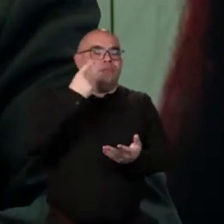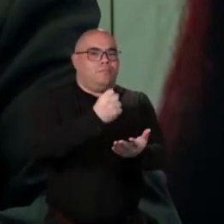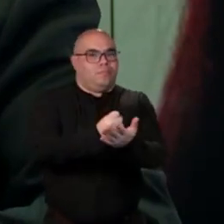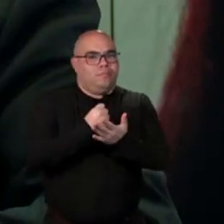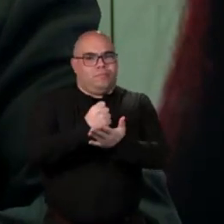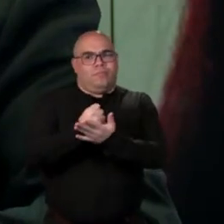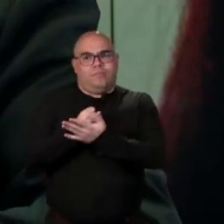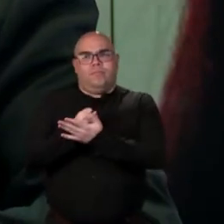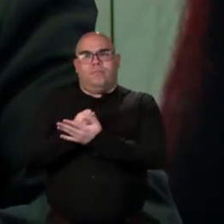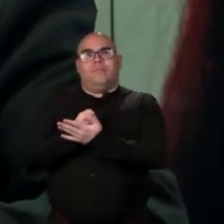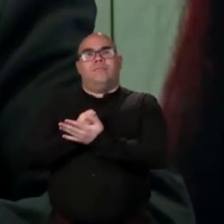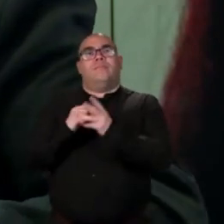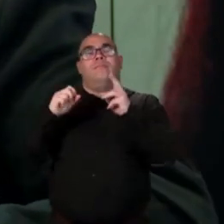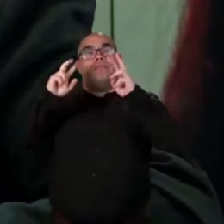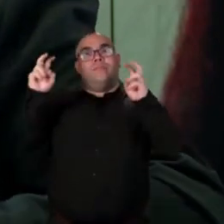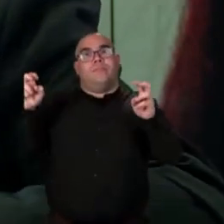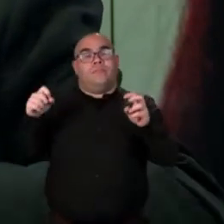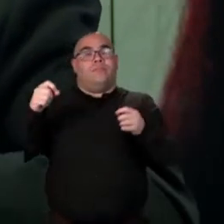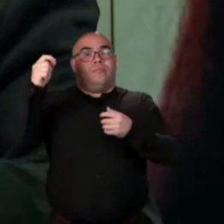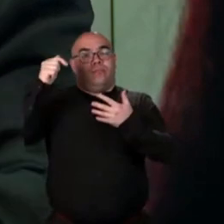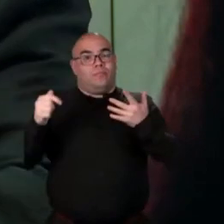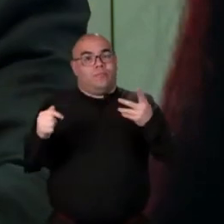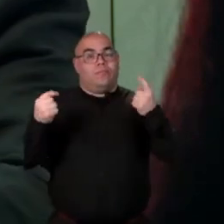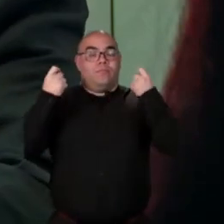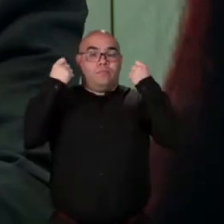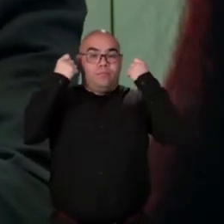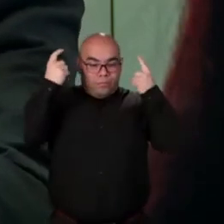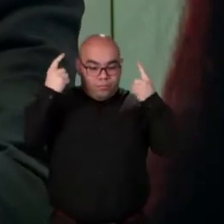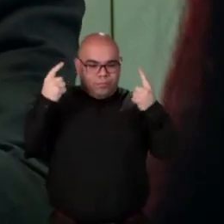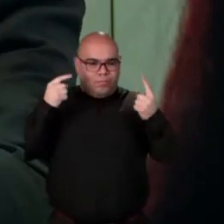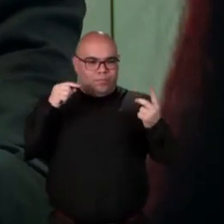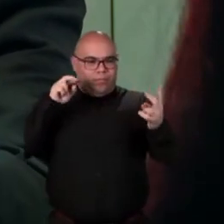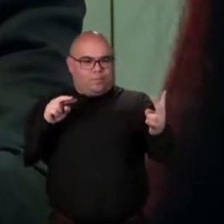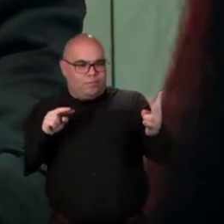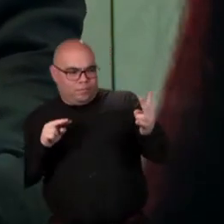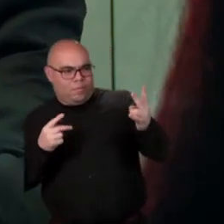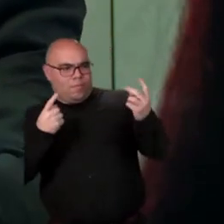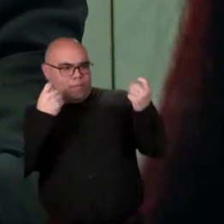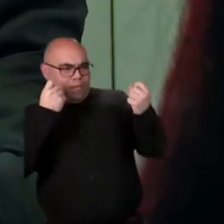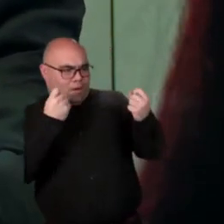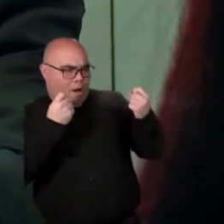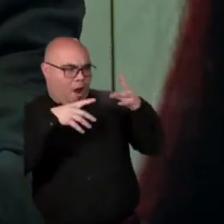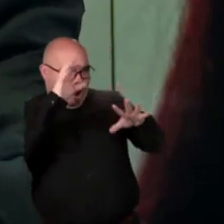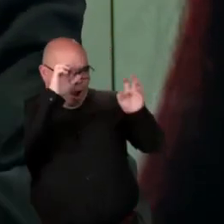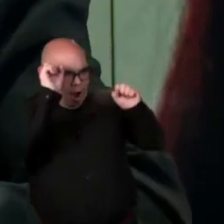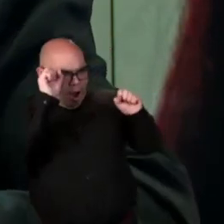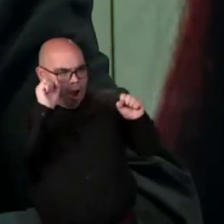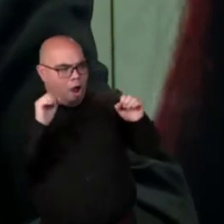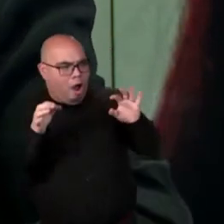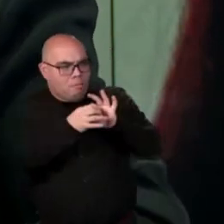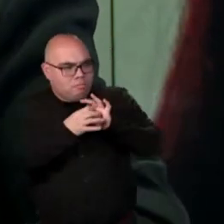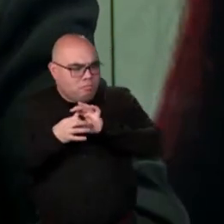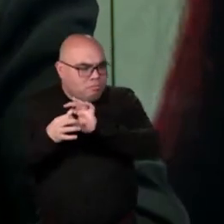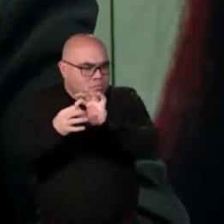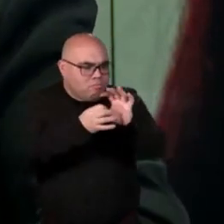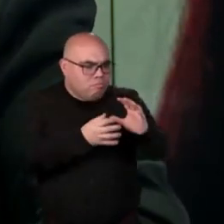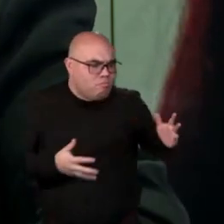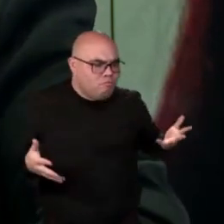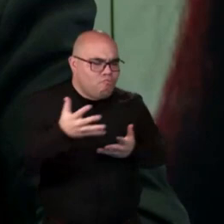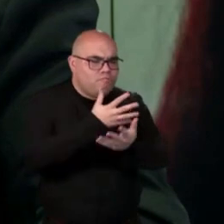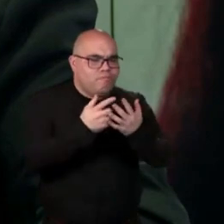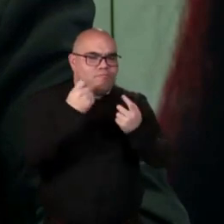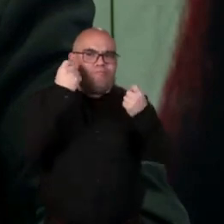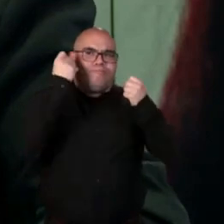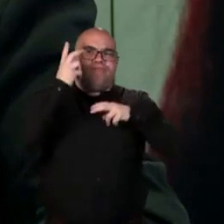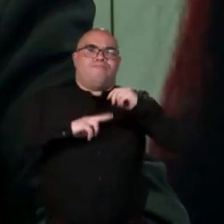planeación universitaria y desde esta perspectiva contemplar horizontes de colaboración fundamentales en la opción